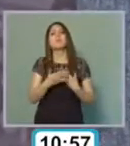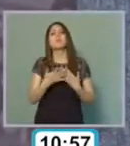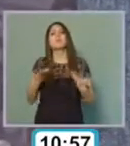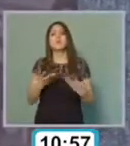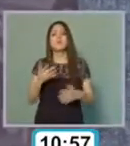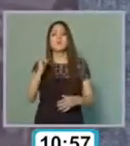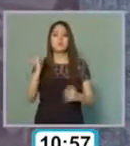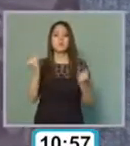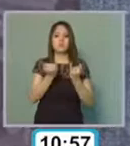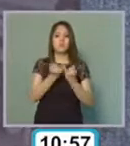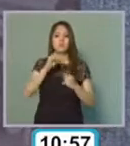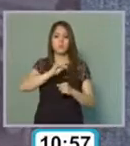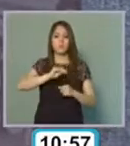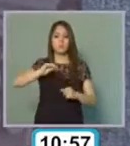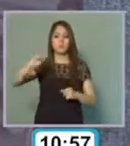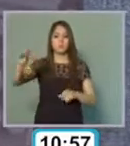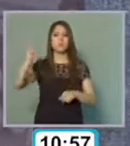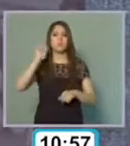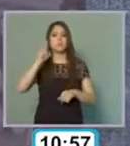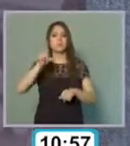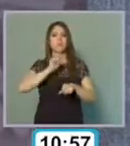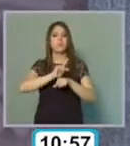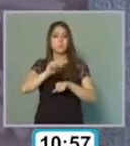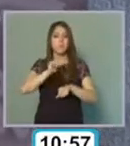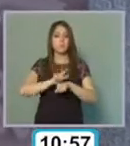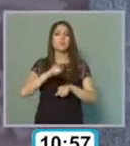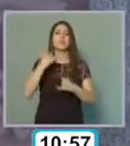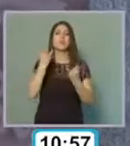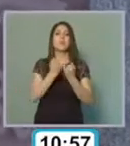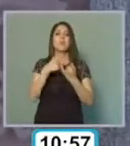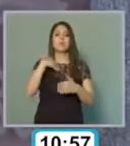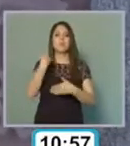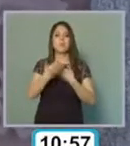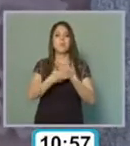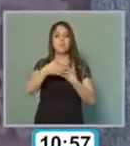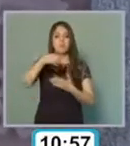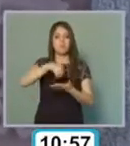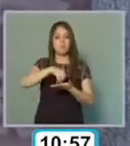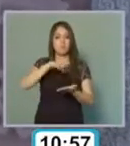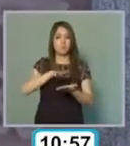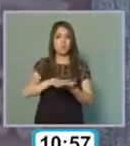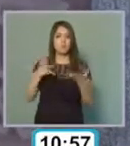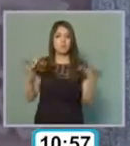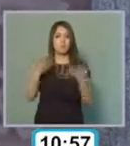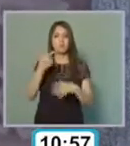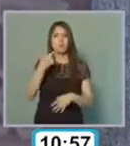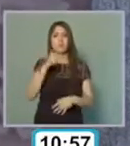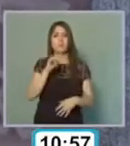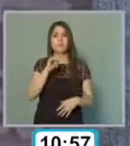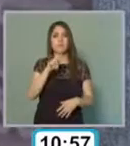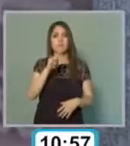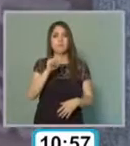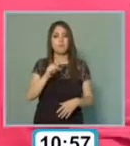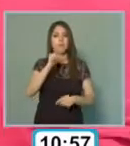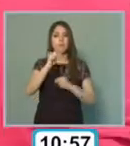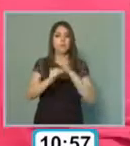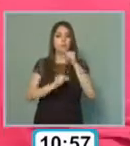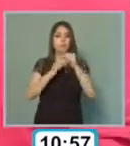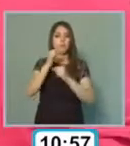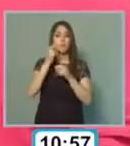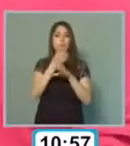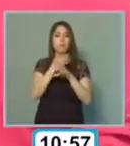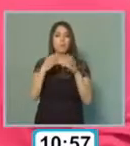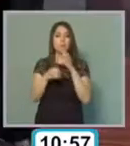estamos entrando ya a Guatemala, ya estamos ya con la agenda lista para ir a hacer una gira y pues vienen más cosas nuevas,